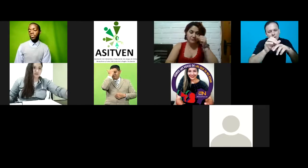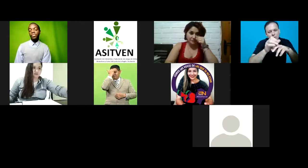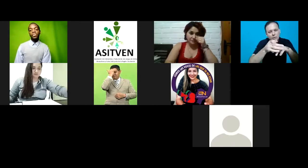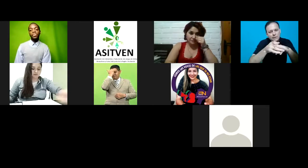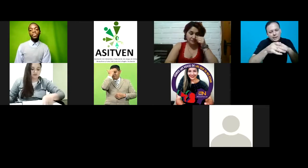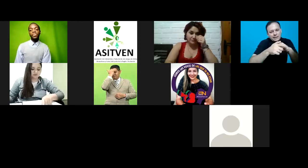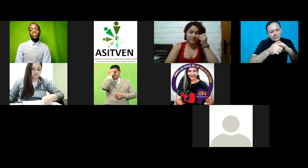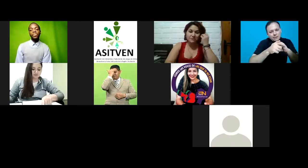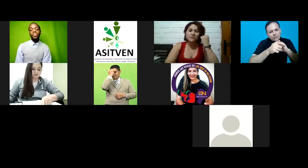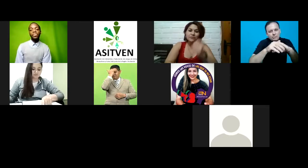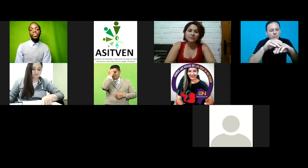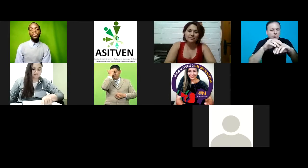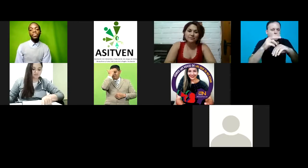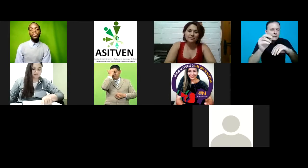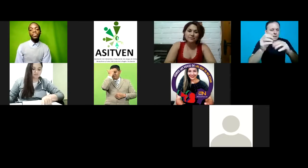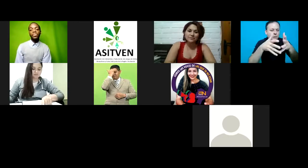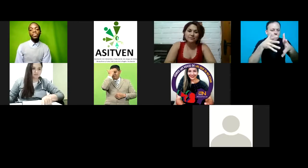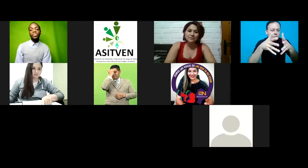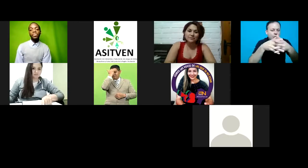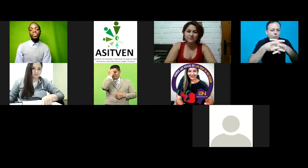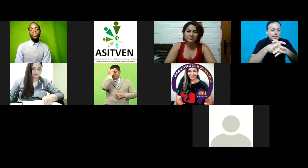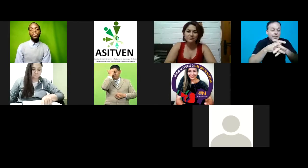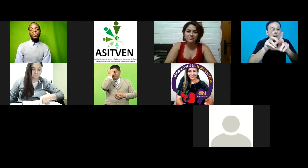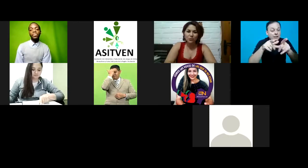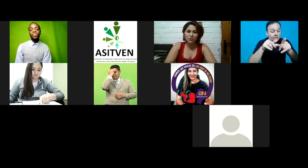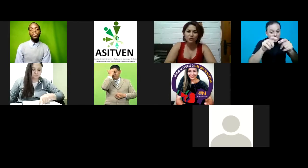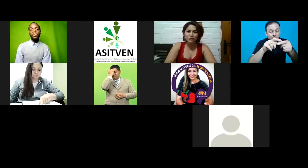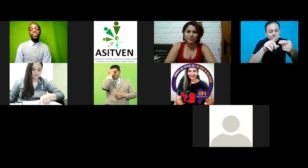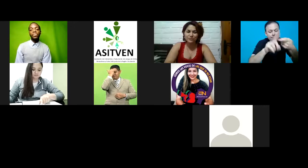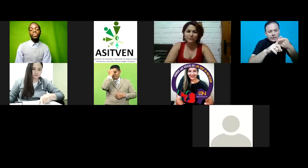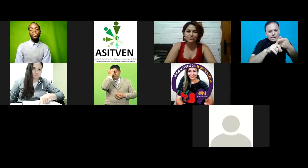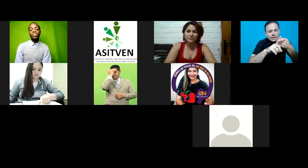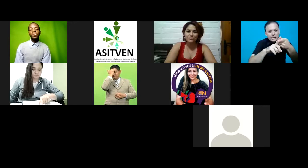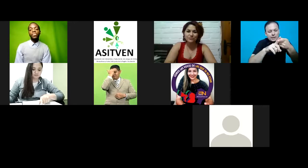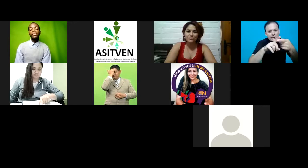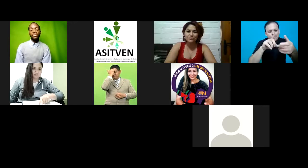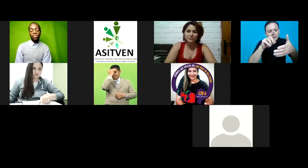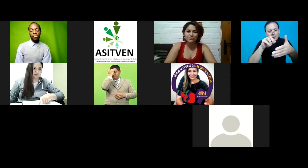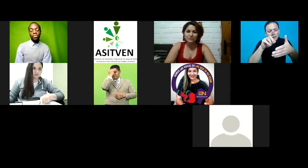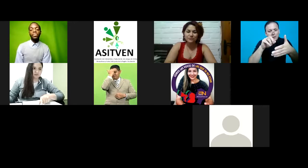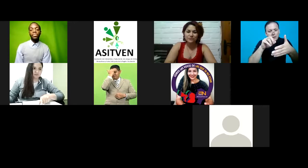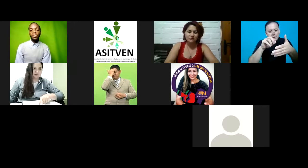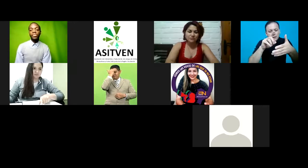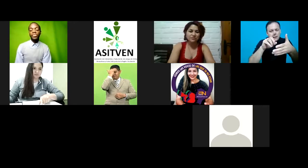LCE y 9 LCP, 20 años con señas. También en España está la